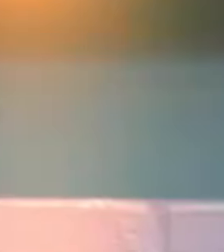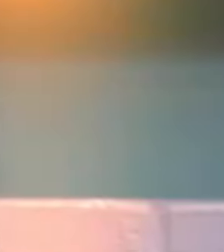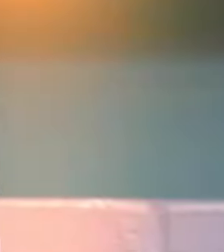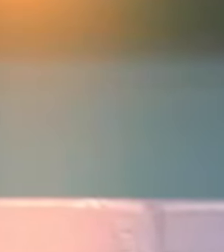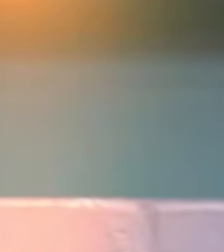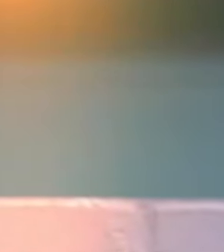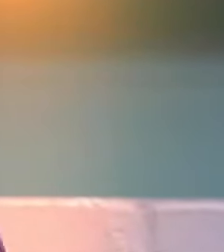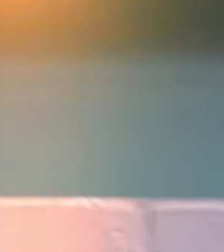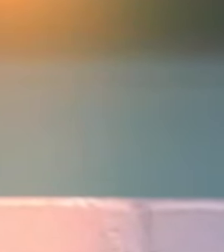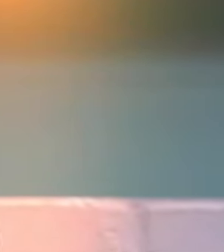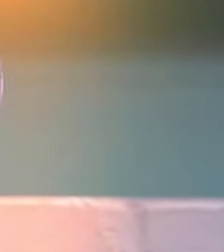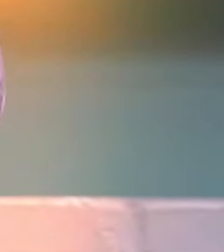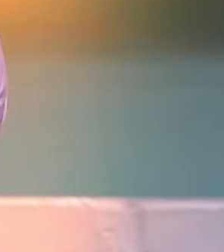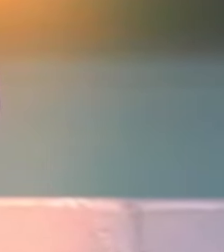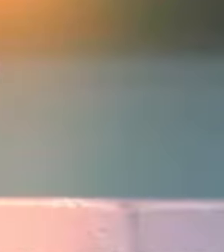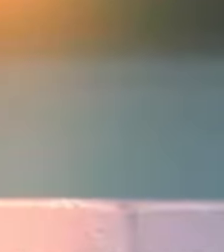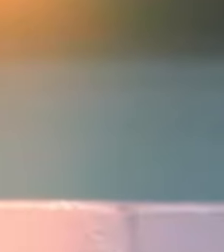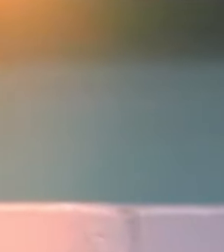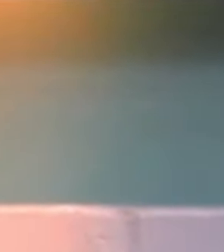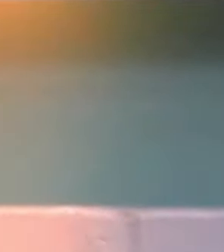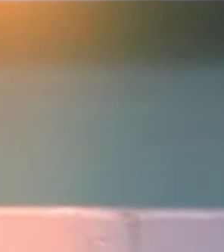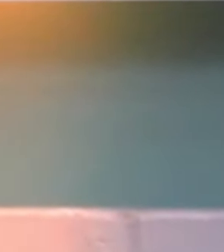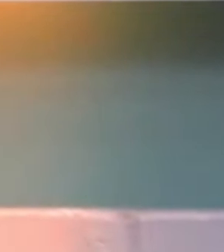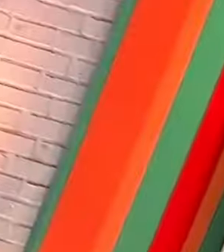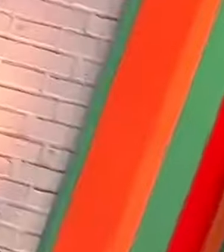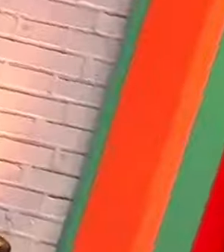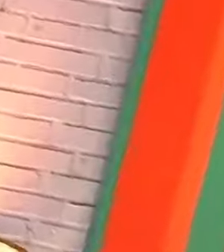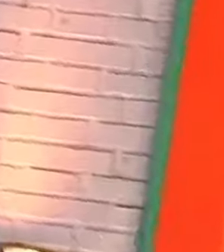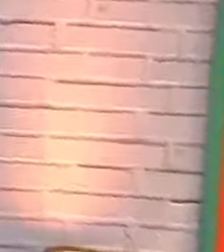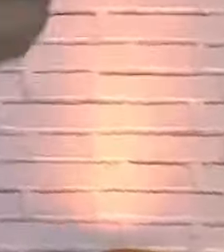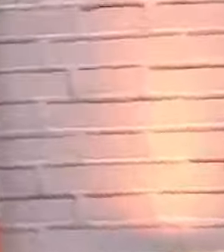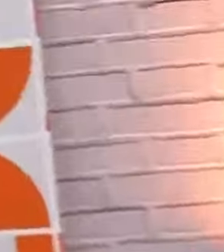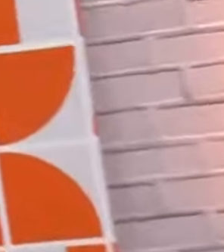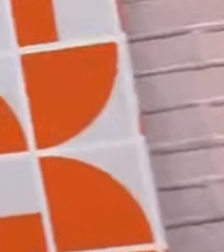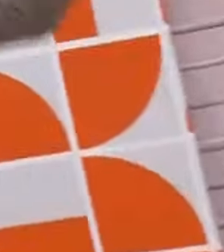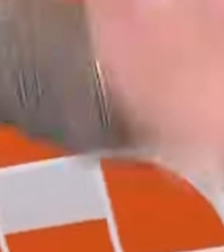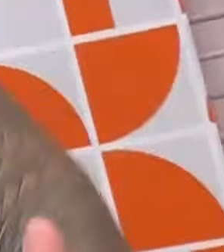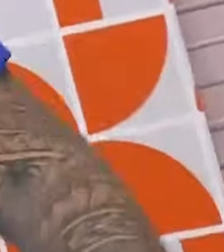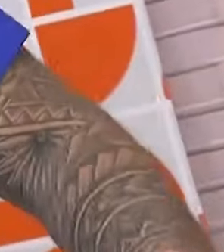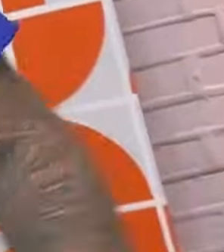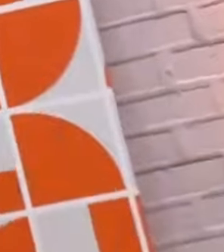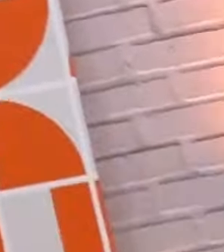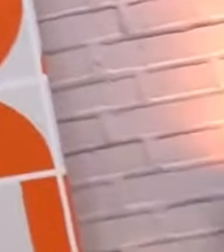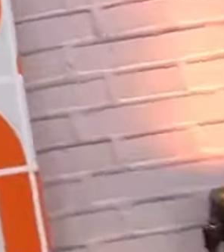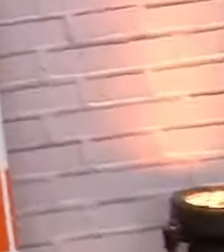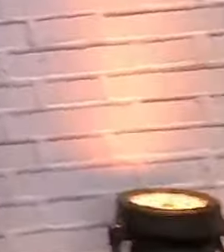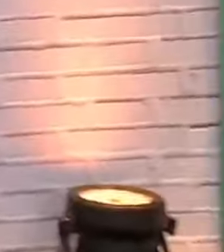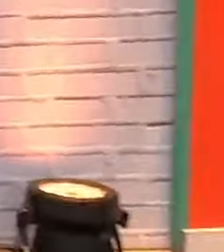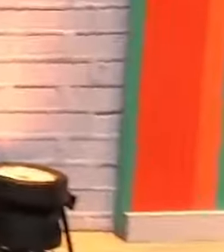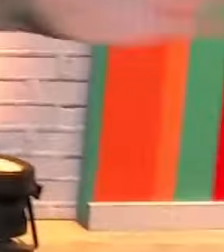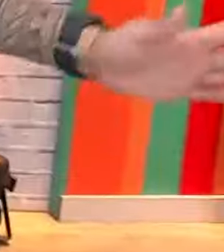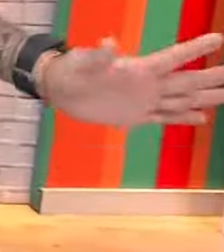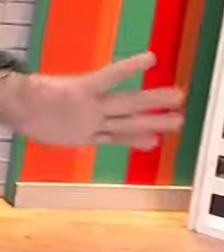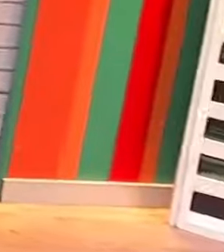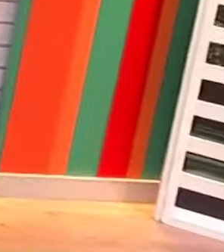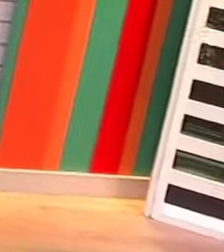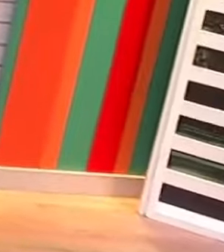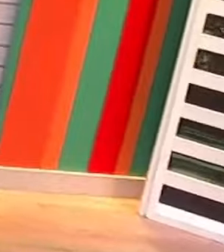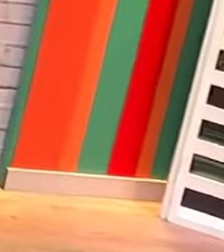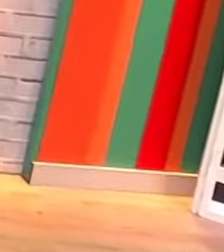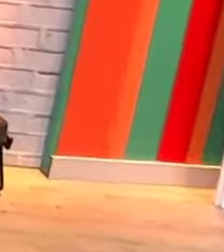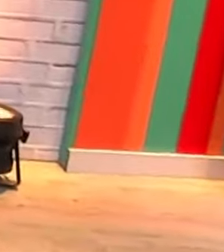Buenos días, mi querido Pisu. ¿Cómo empezó la semana? ¡Muy buenos días! ¡Claro que sí! Todo el Perú se queda parado